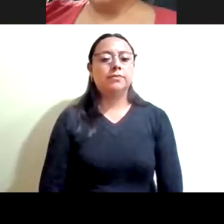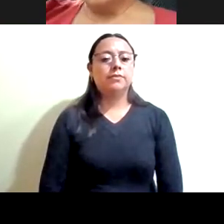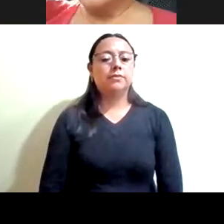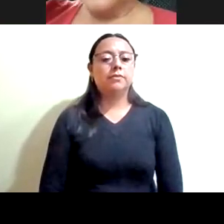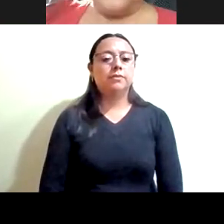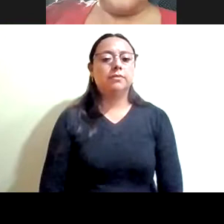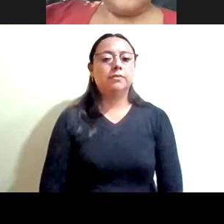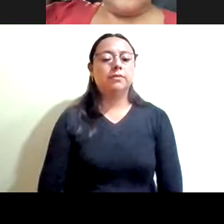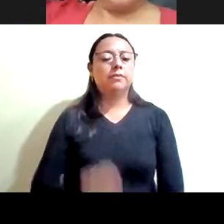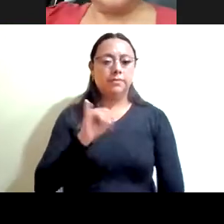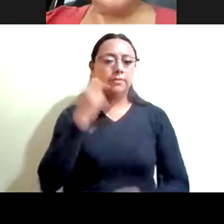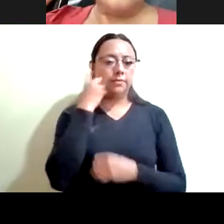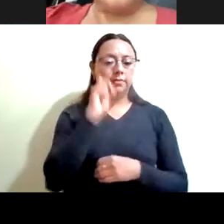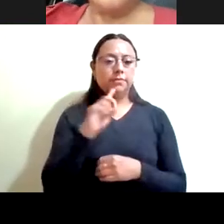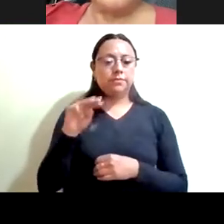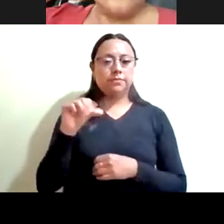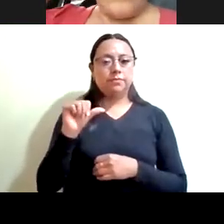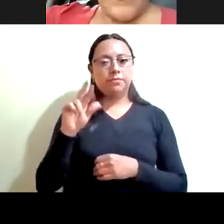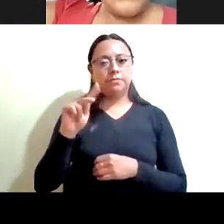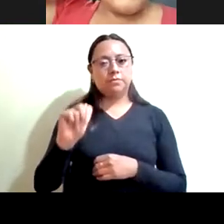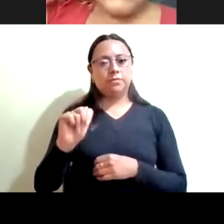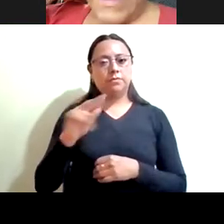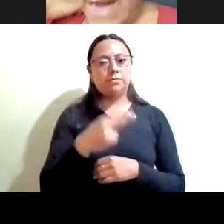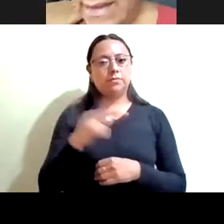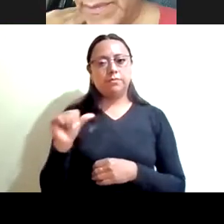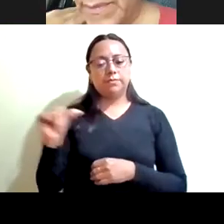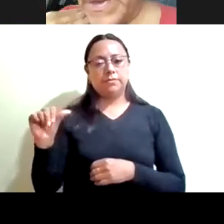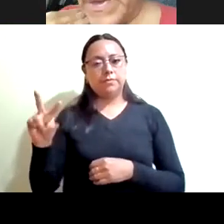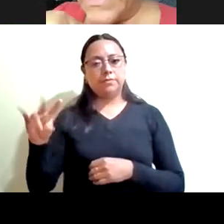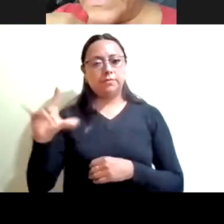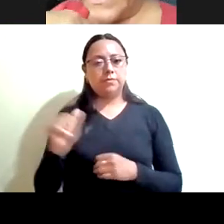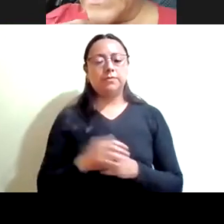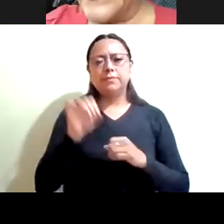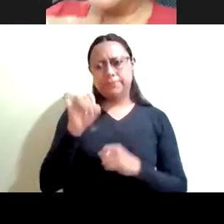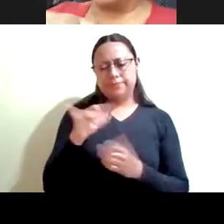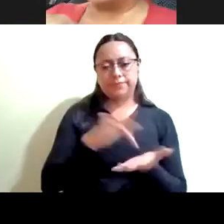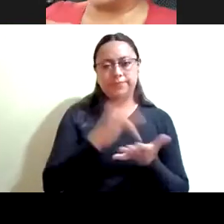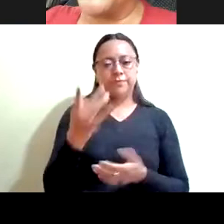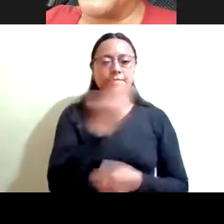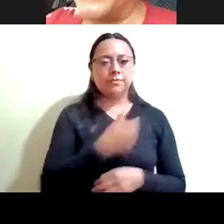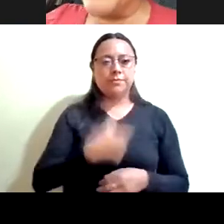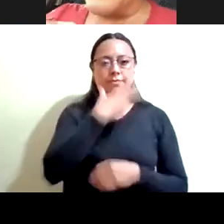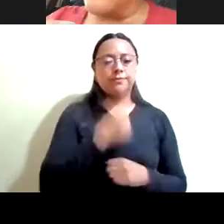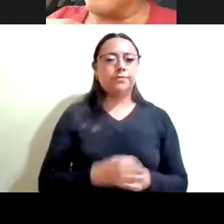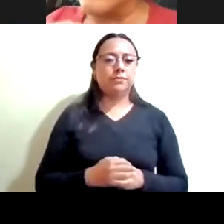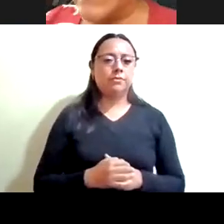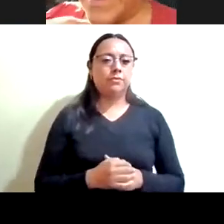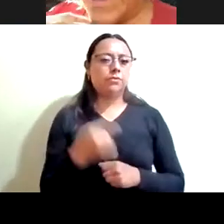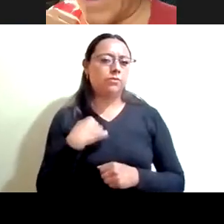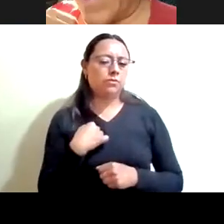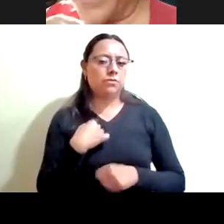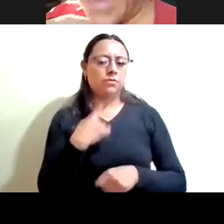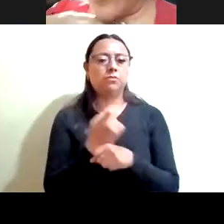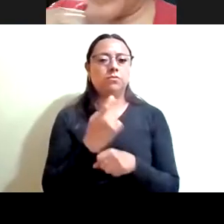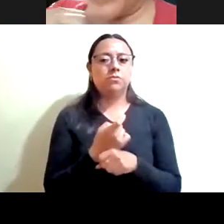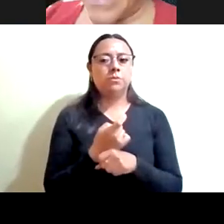Sí, adelante, diputada Marta Ávila. Sí, gracias, presidente. Pues bueno, primero